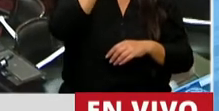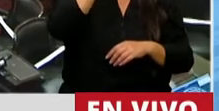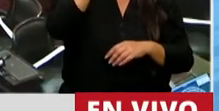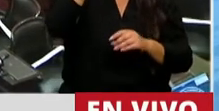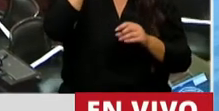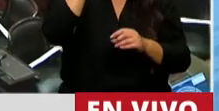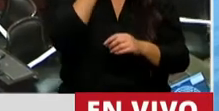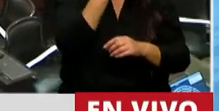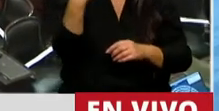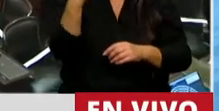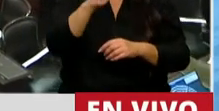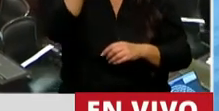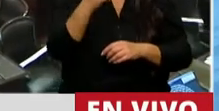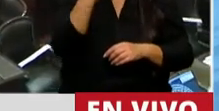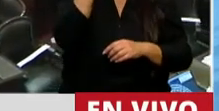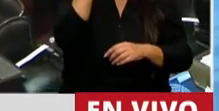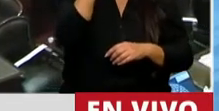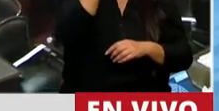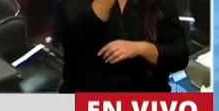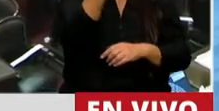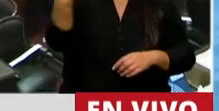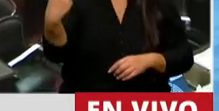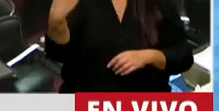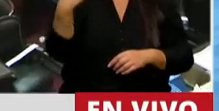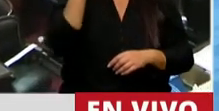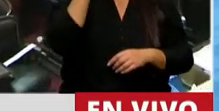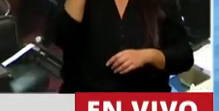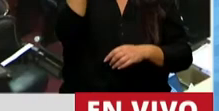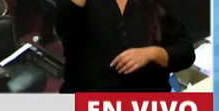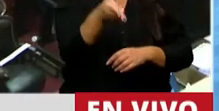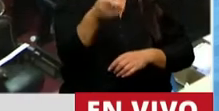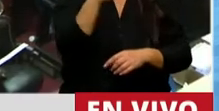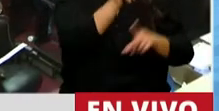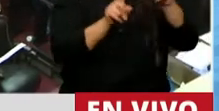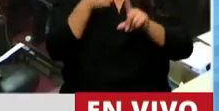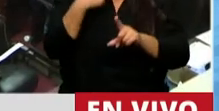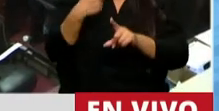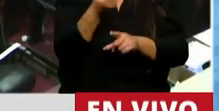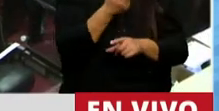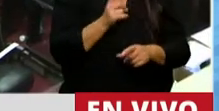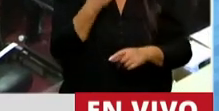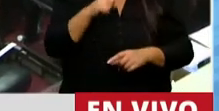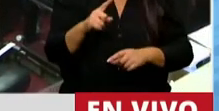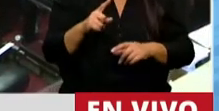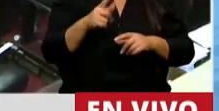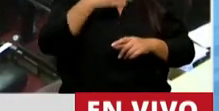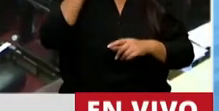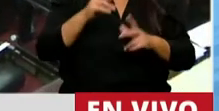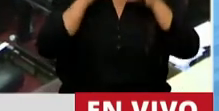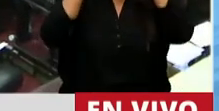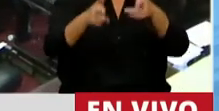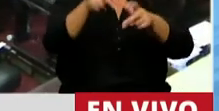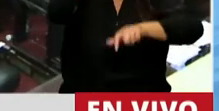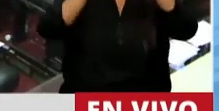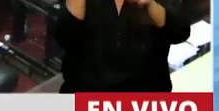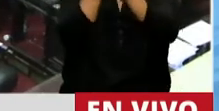para el 2032, tengamos el 1%, que algunos consideran que es poco, de verdad déjenme decirle que para los que trabajamos en el sector